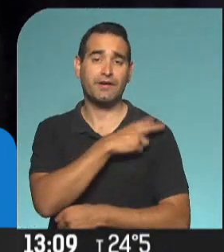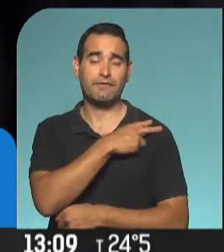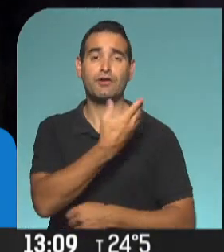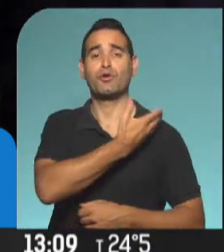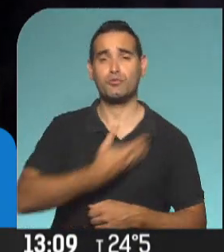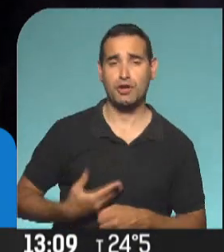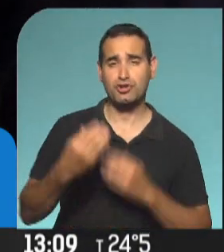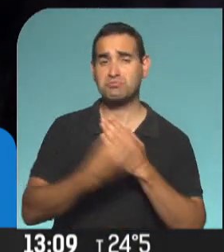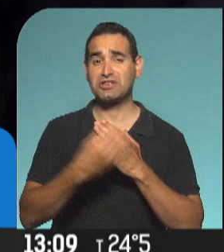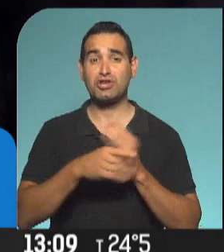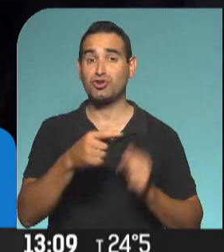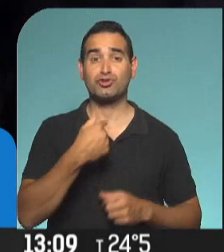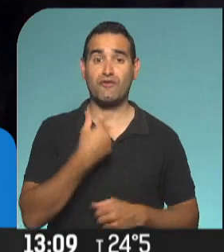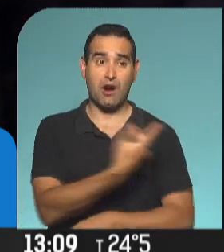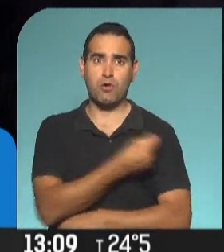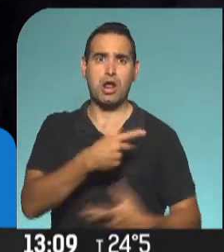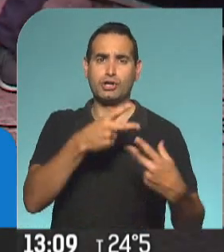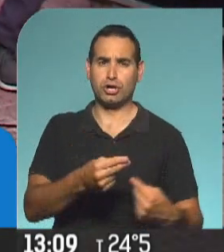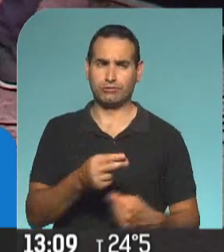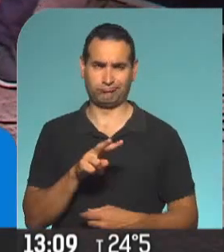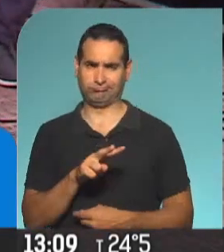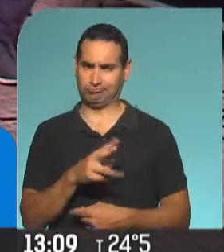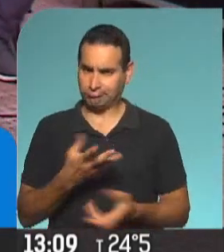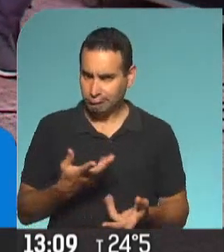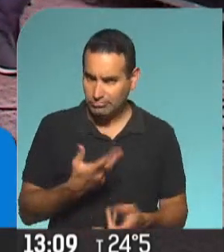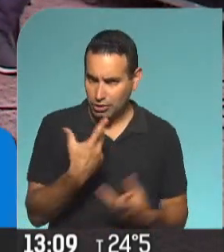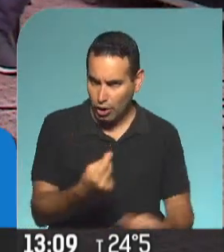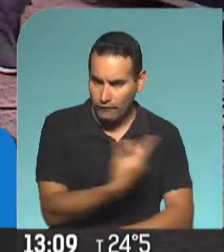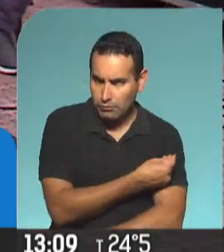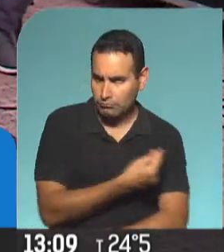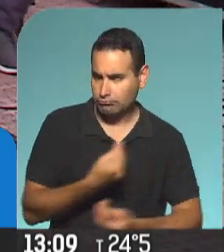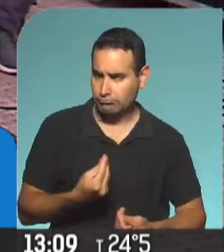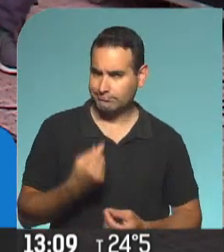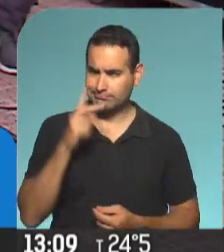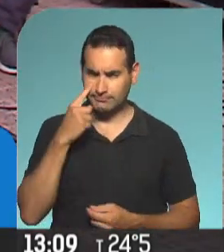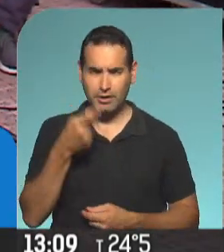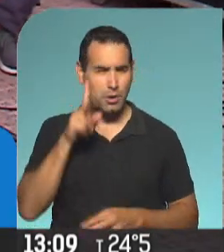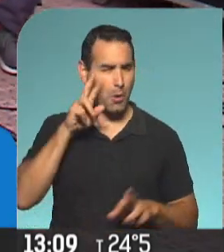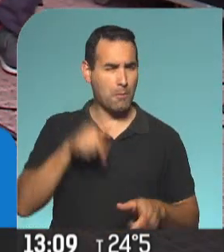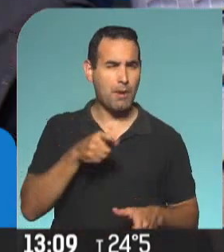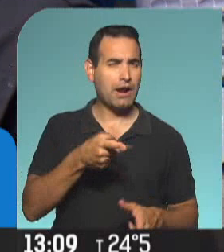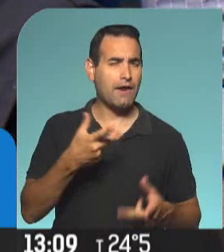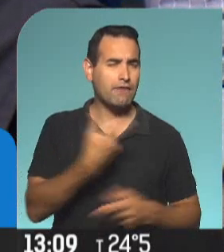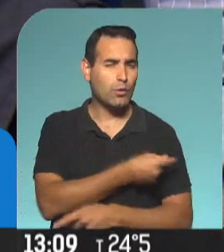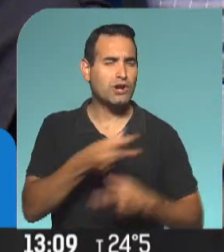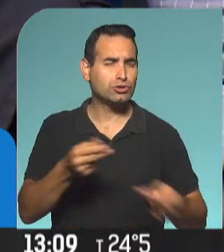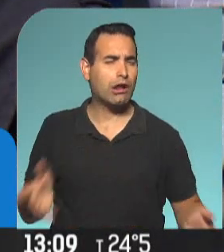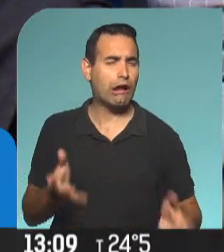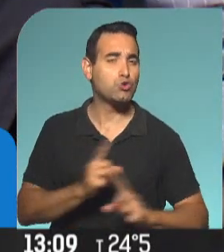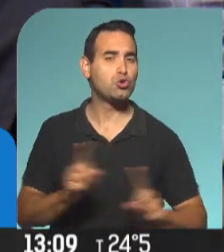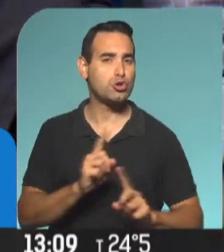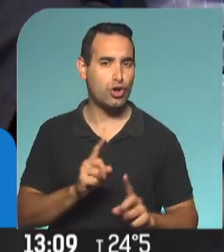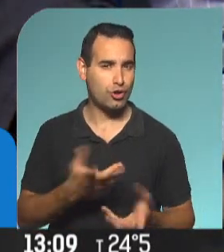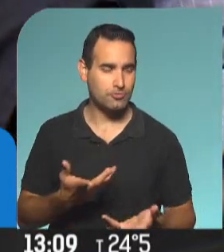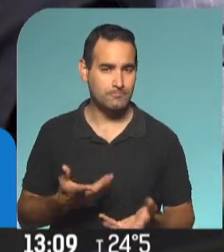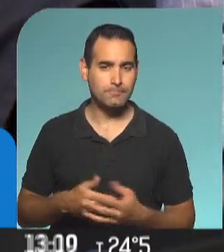y sus ministros no se quieran vacunar, lo que nosotros interpretamos es un plan para no promover la vacunación de la ciudad, para no incentivar